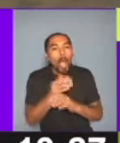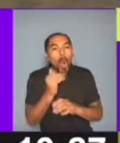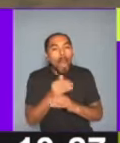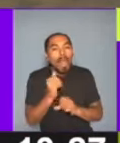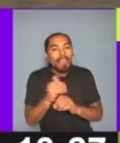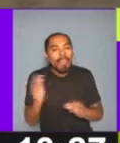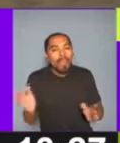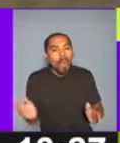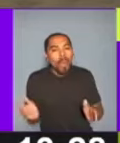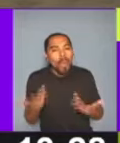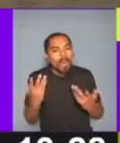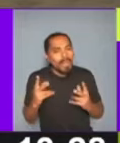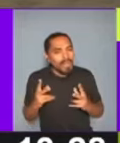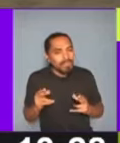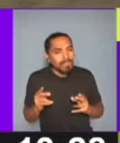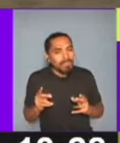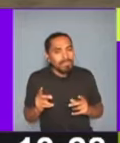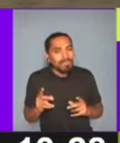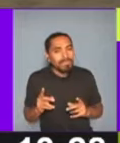sabe qué hacer.